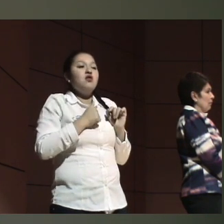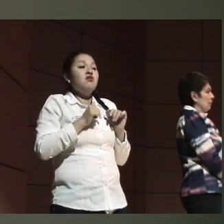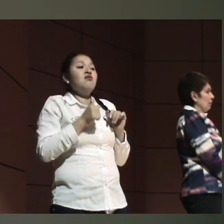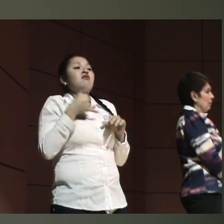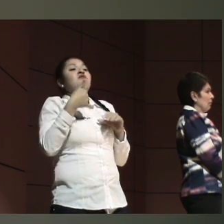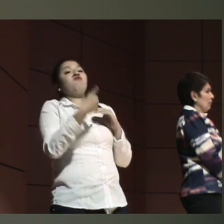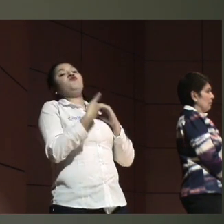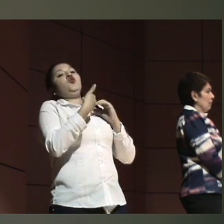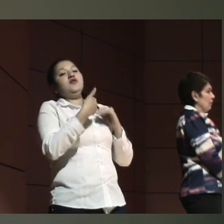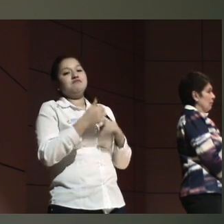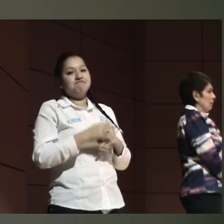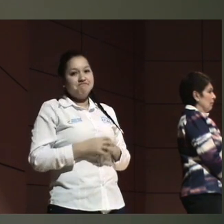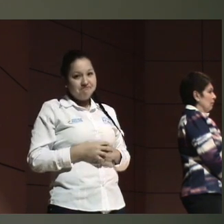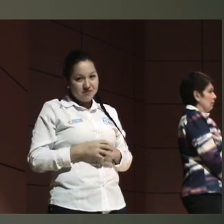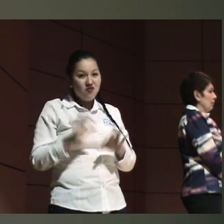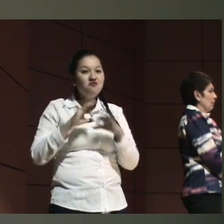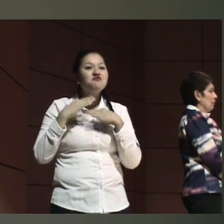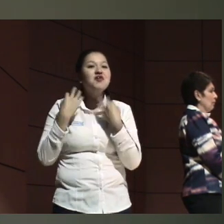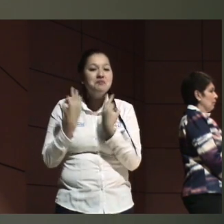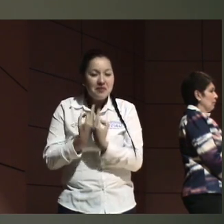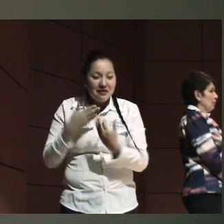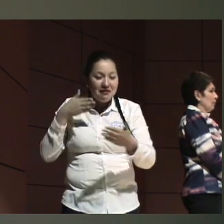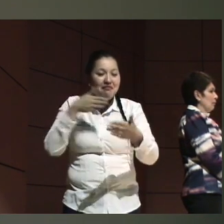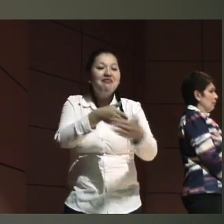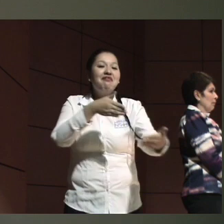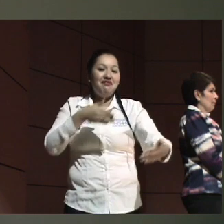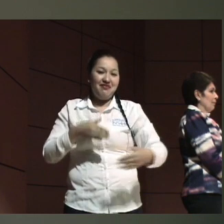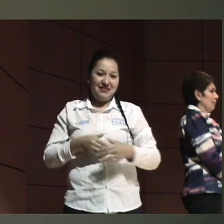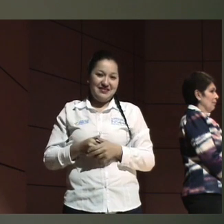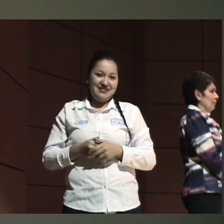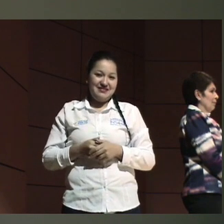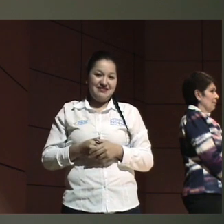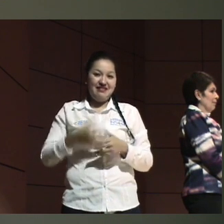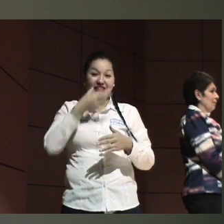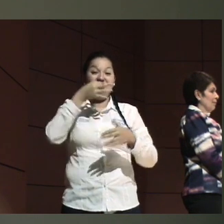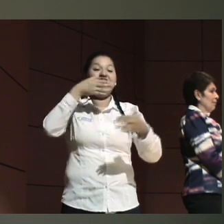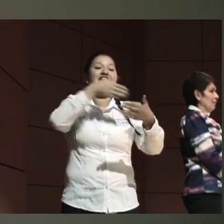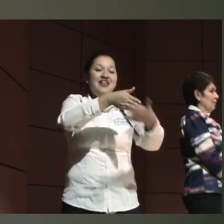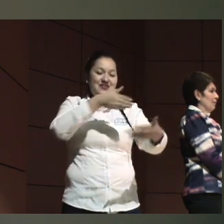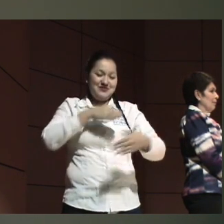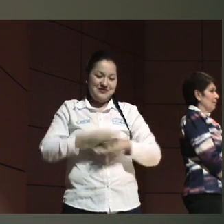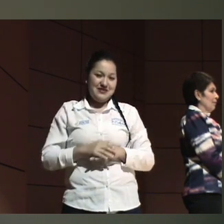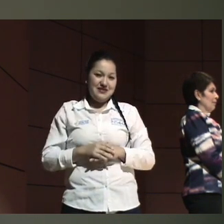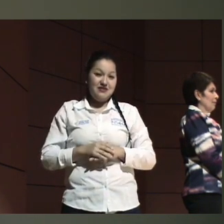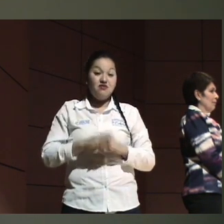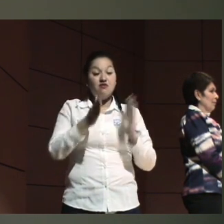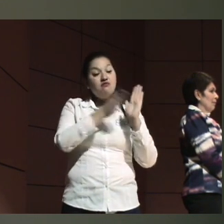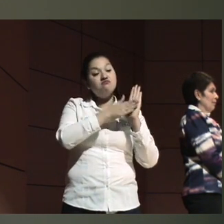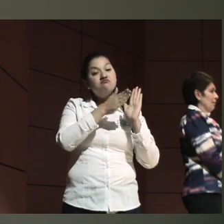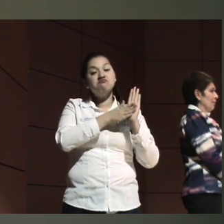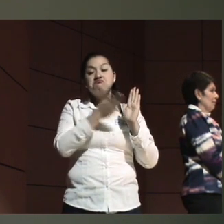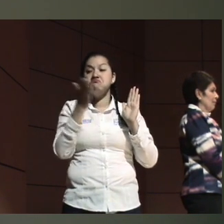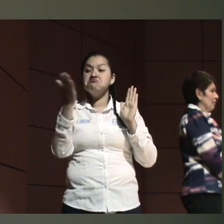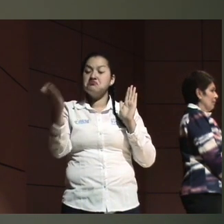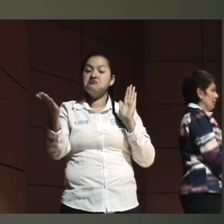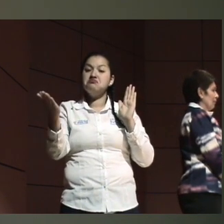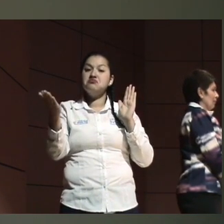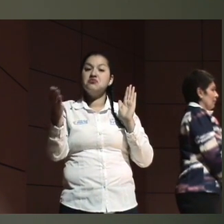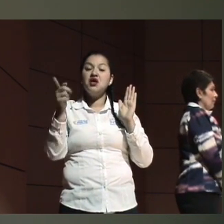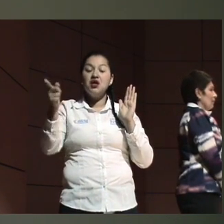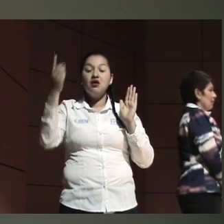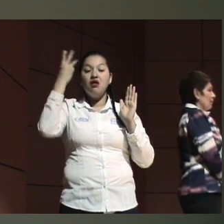privado la libertad y obviamente argumentando esa discapacidad intelectual que el paradigma médico